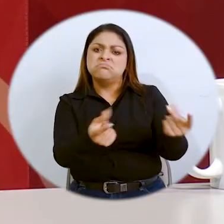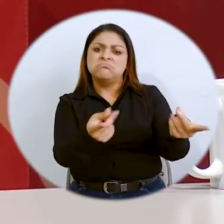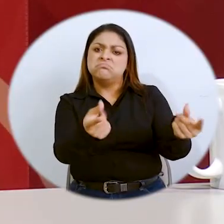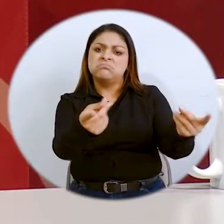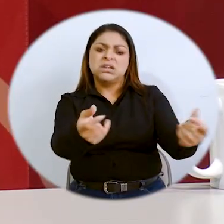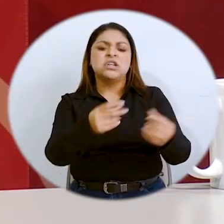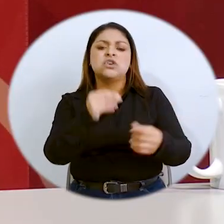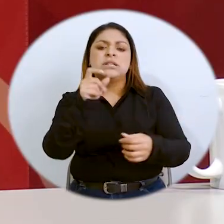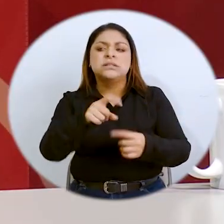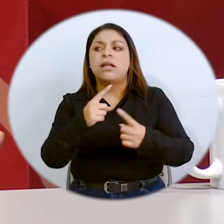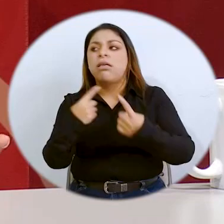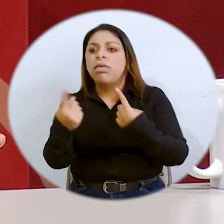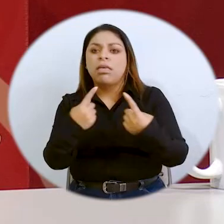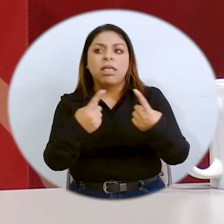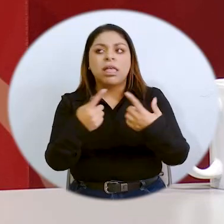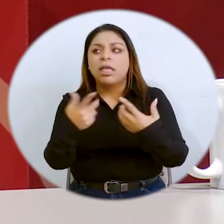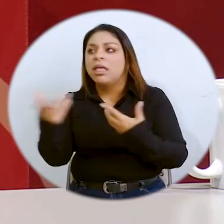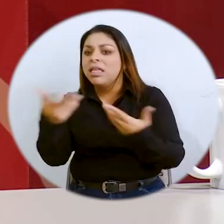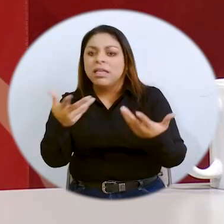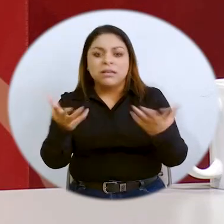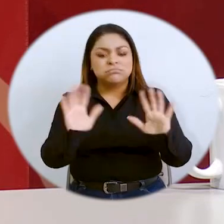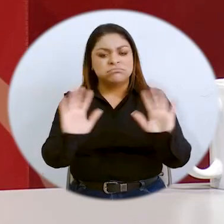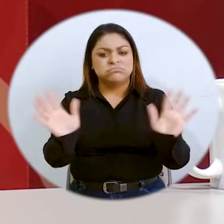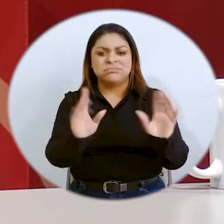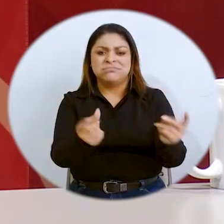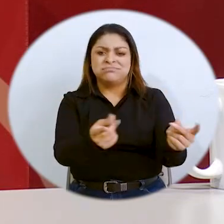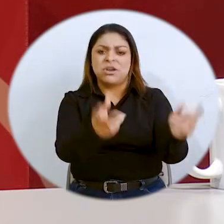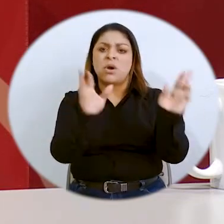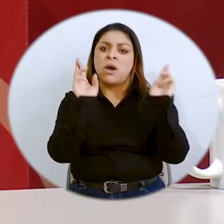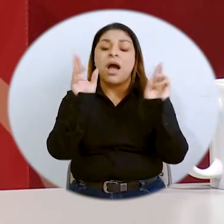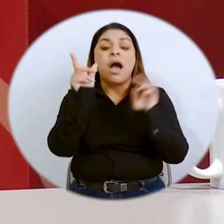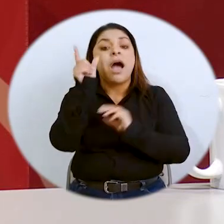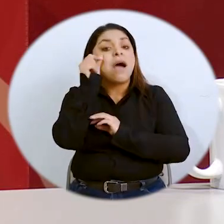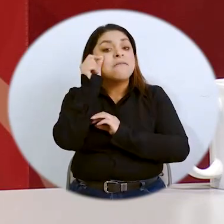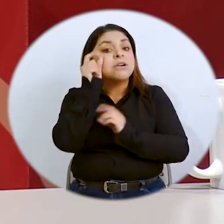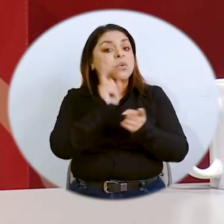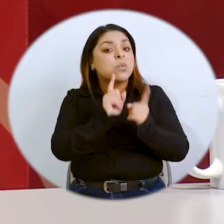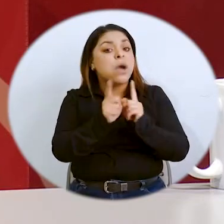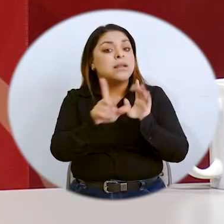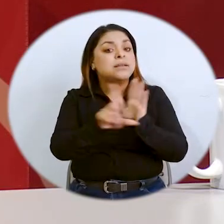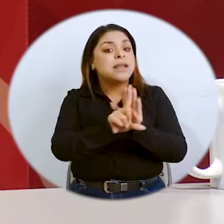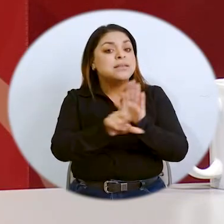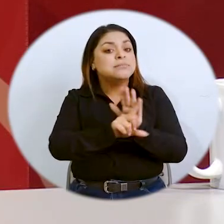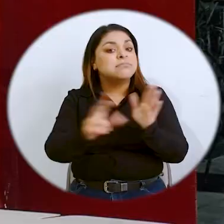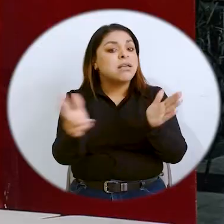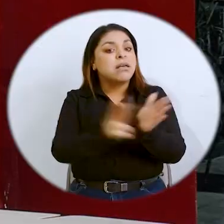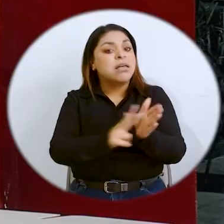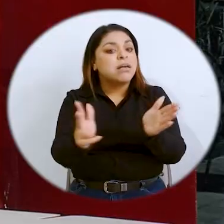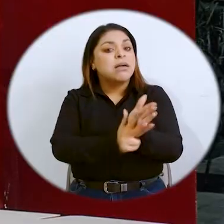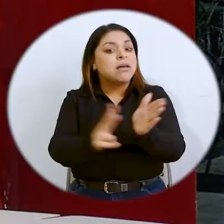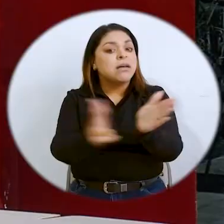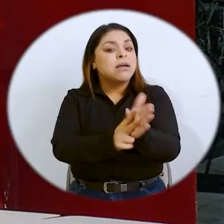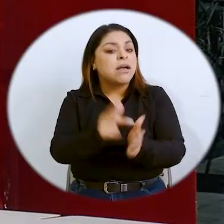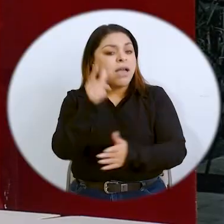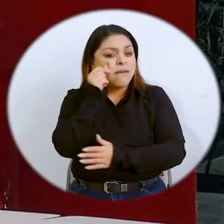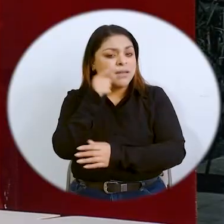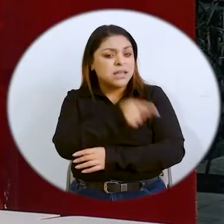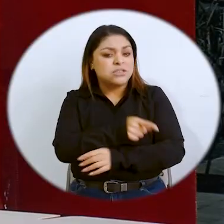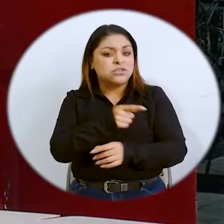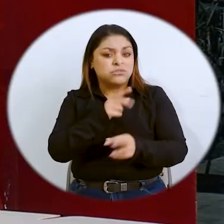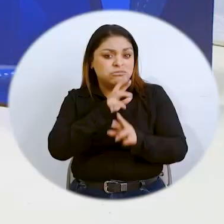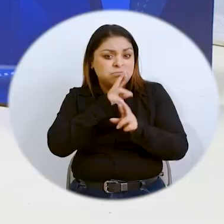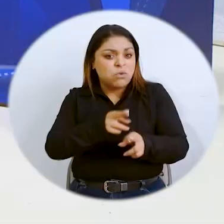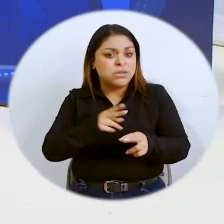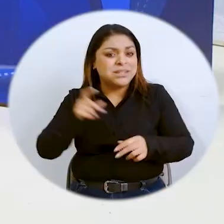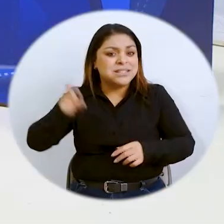leyes sin necesidad de mucho diálogo. Entonces ahí se corre el riesgo también de qué tipo de leyes se pueden aprobar y si efectivamente esas leyes